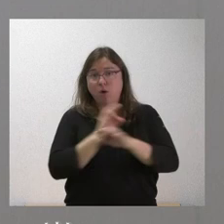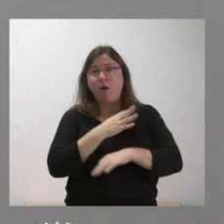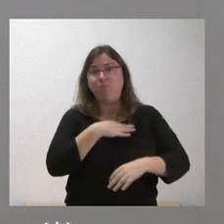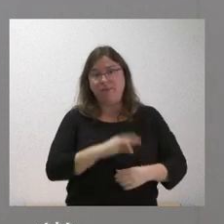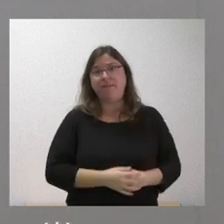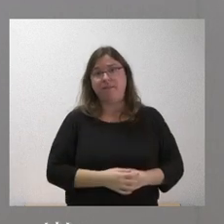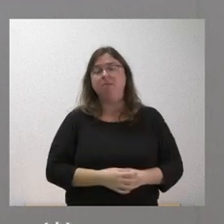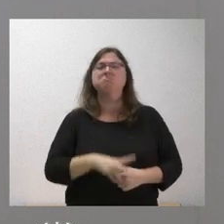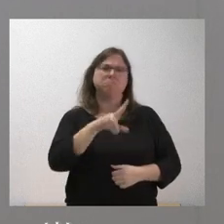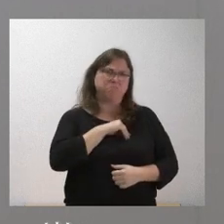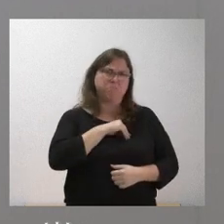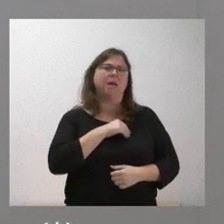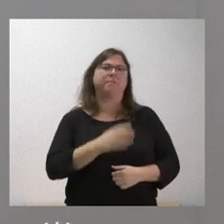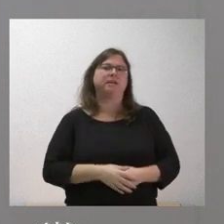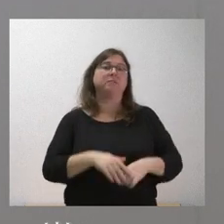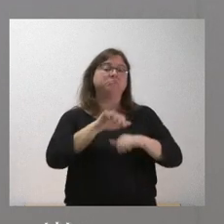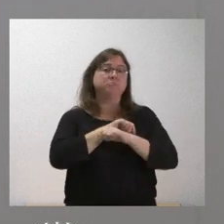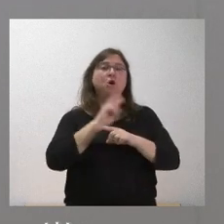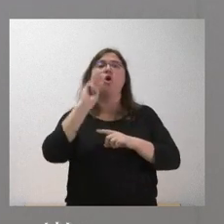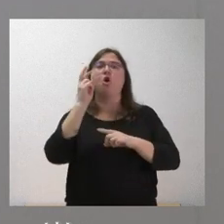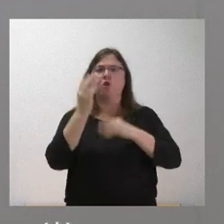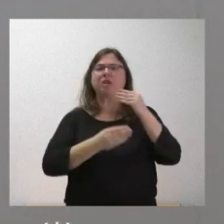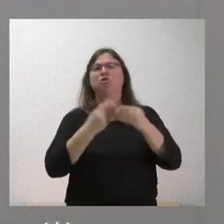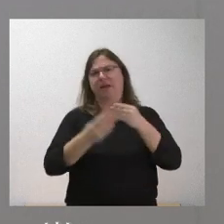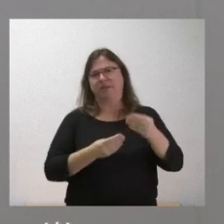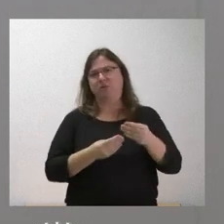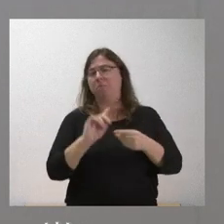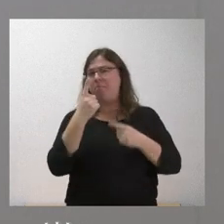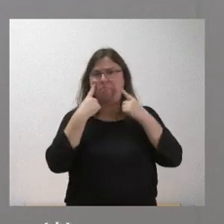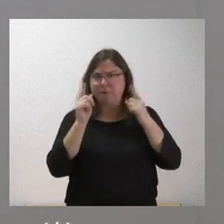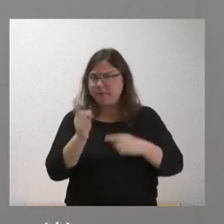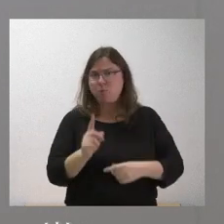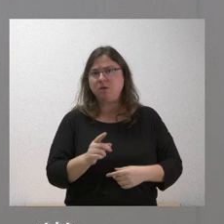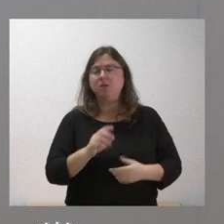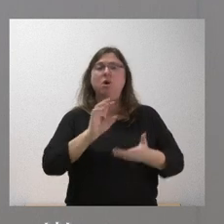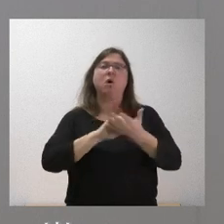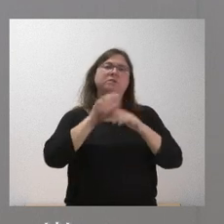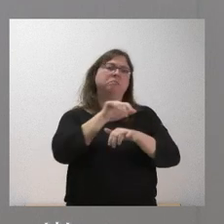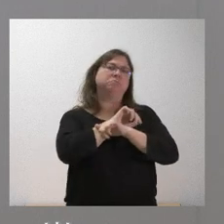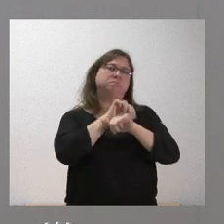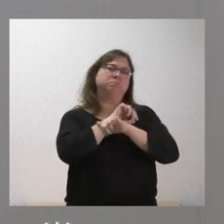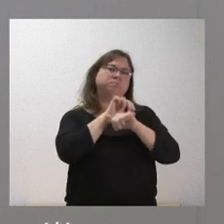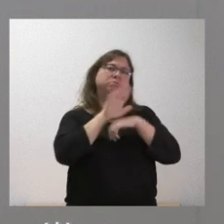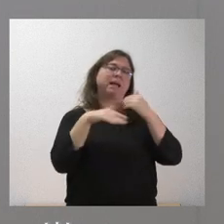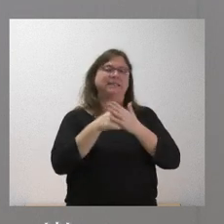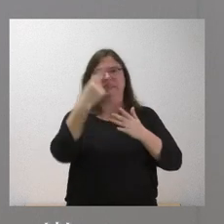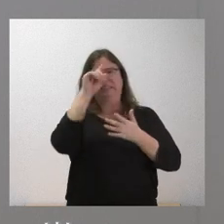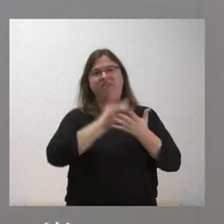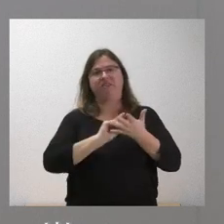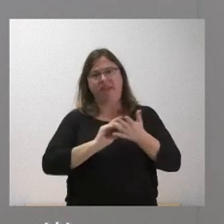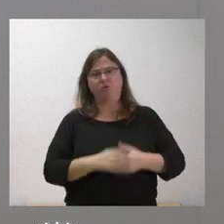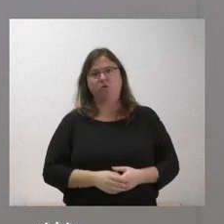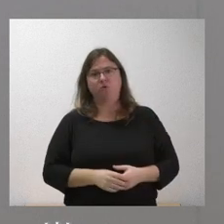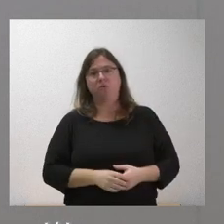ha merecido la pena esperar lo hemos hecho otros años tampoco es la primera vez que la junta de castill León decide esperar a conocer estos datos hemos